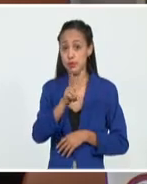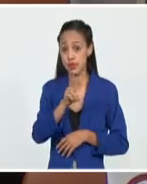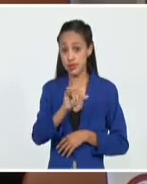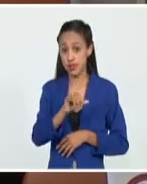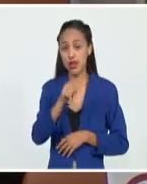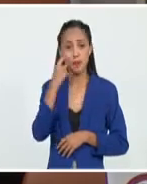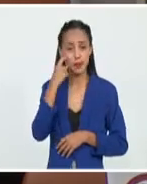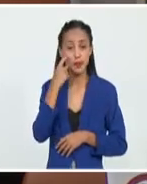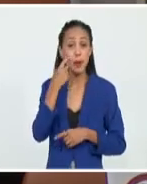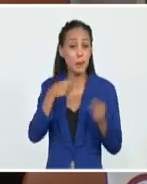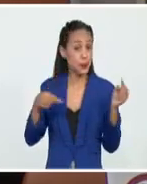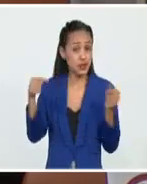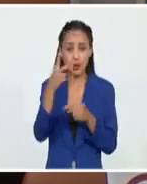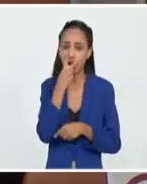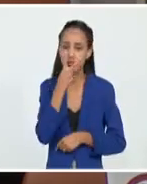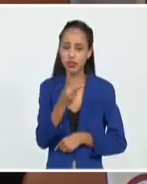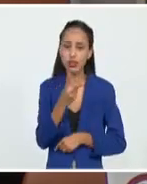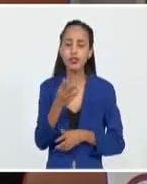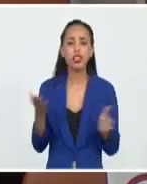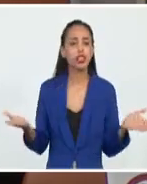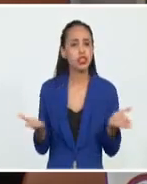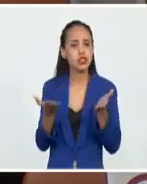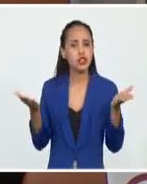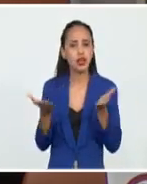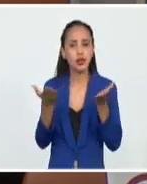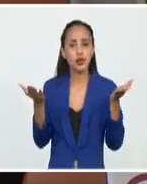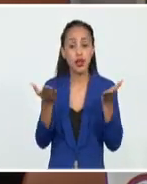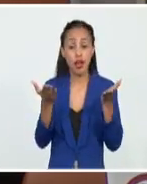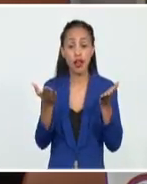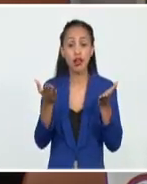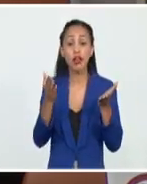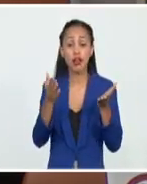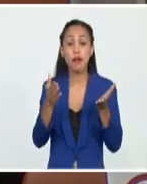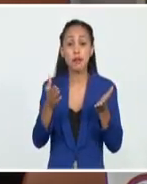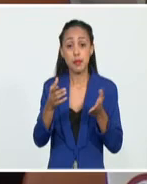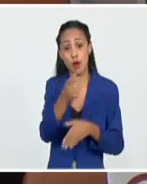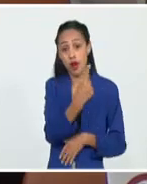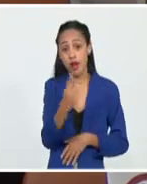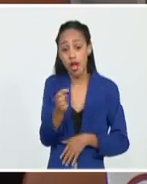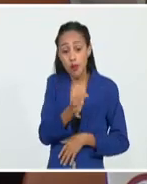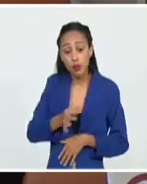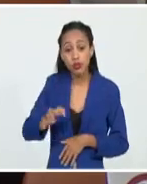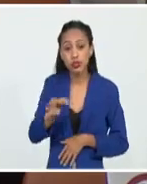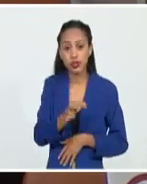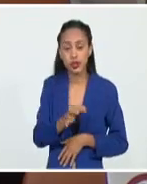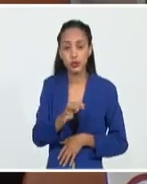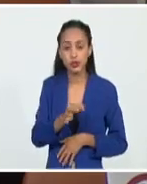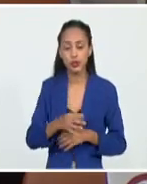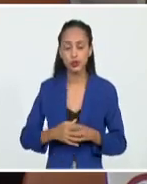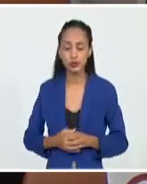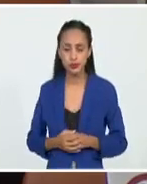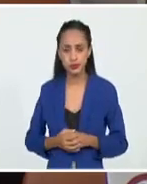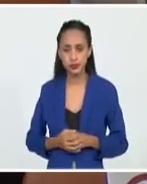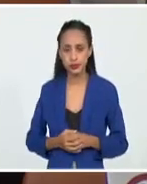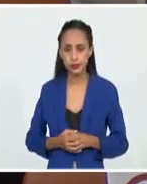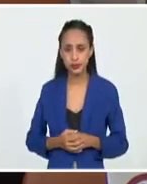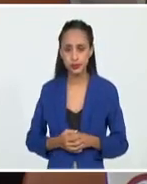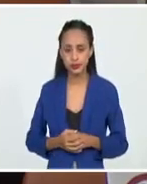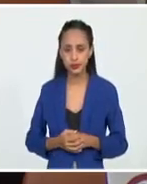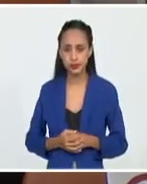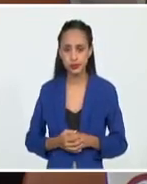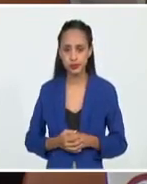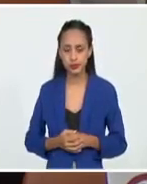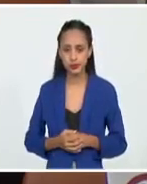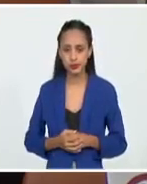tenemos que hacerlo en avanzar en esa gestión estratégica del desarrollo territorial, sobre todo concluyendo con el diseño